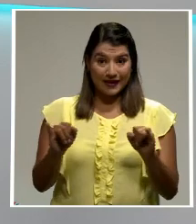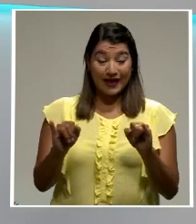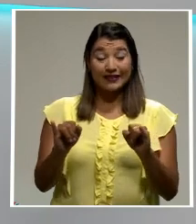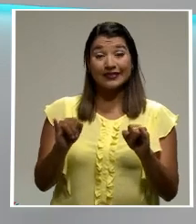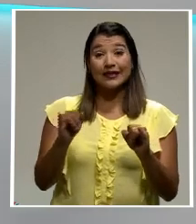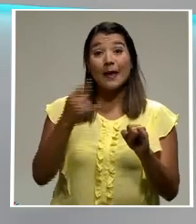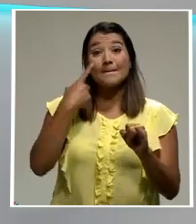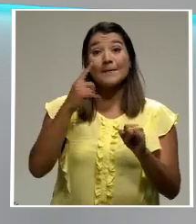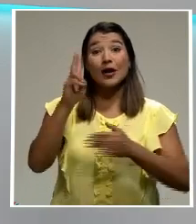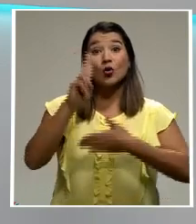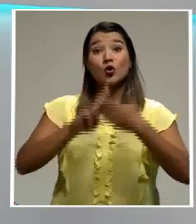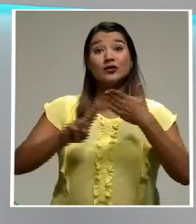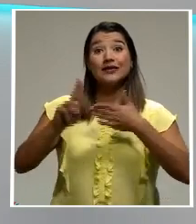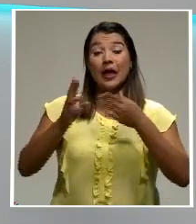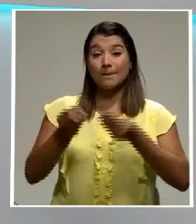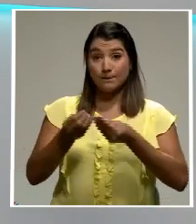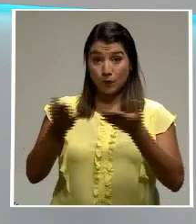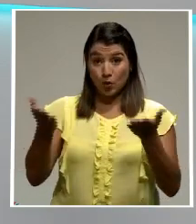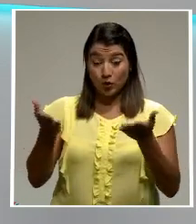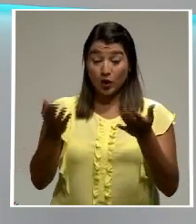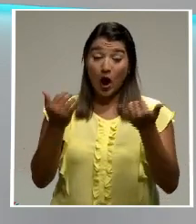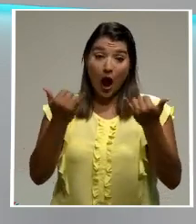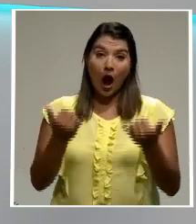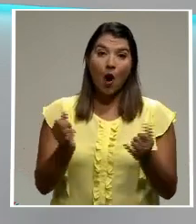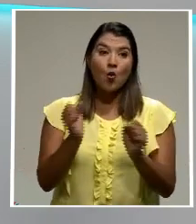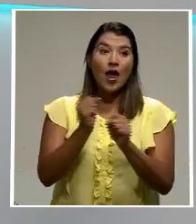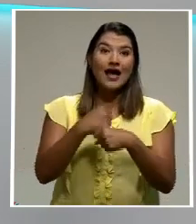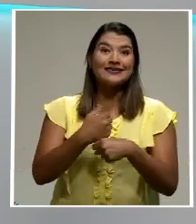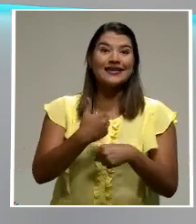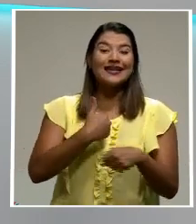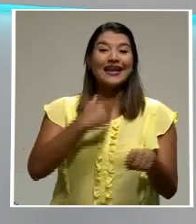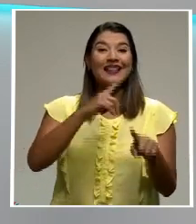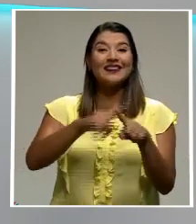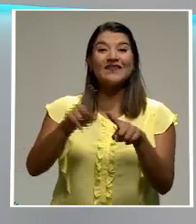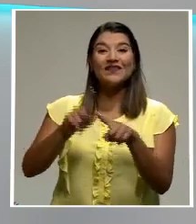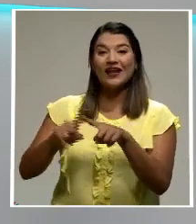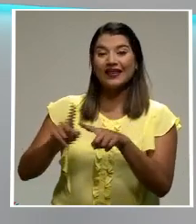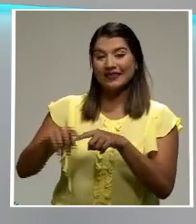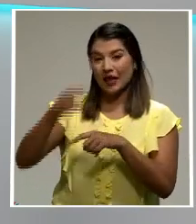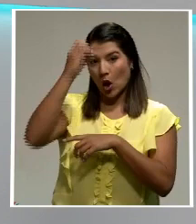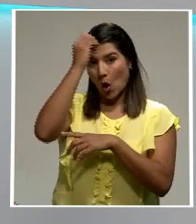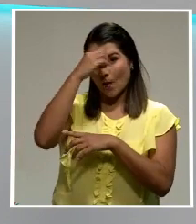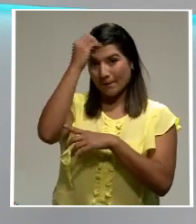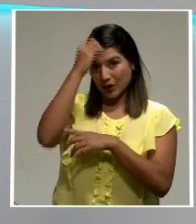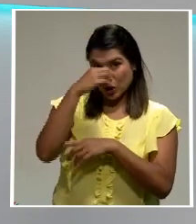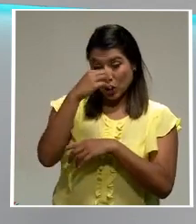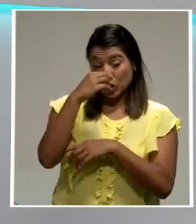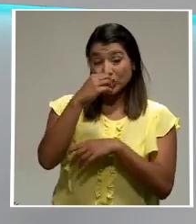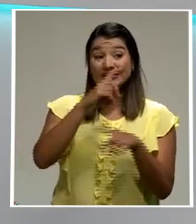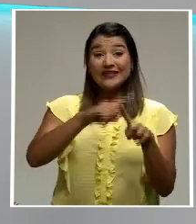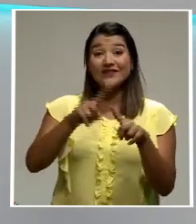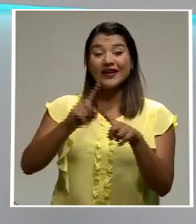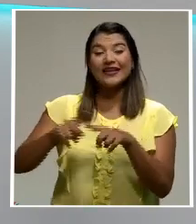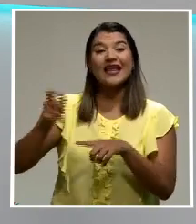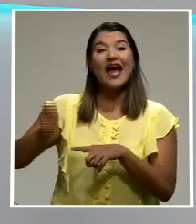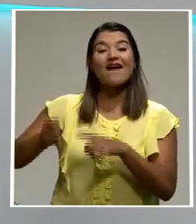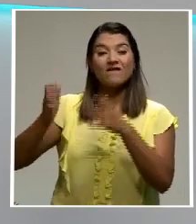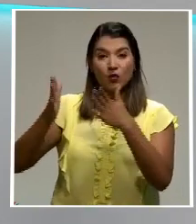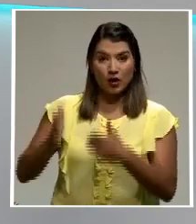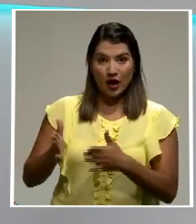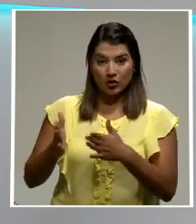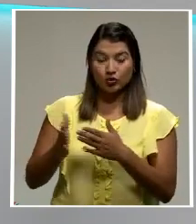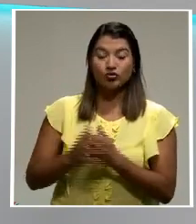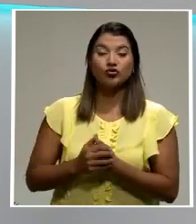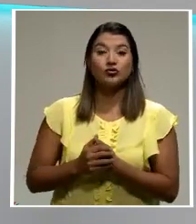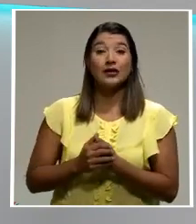universidades públicas provoca división de opiniones entre abogados especialistas en derecho constitucional. Los